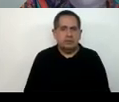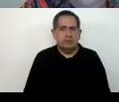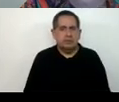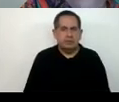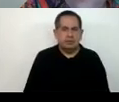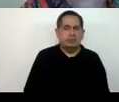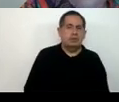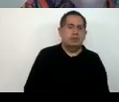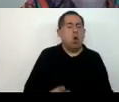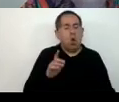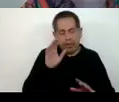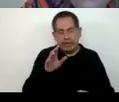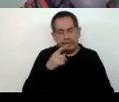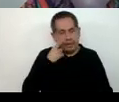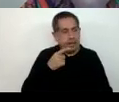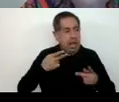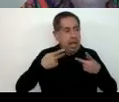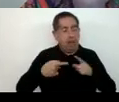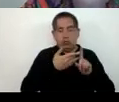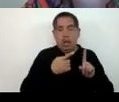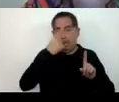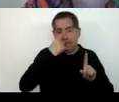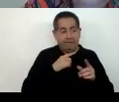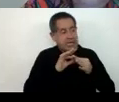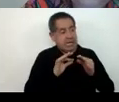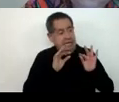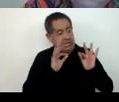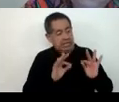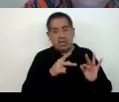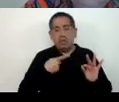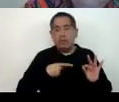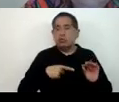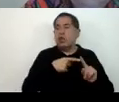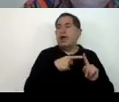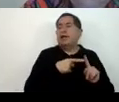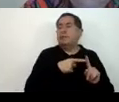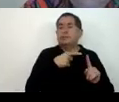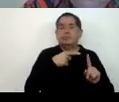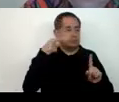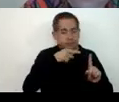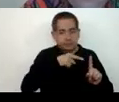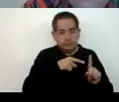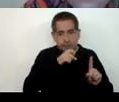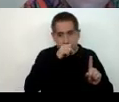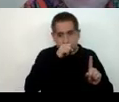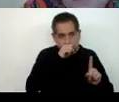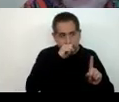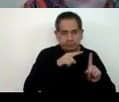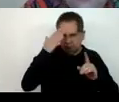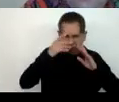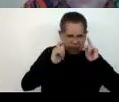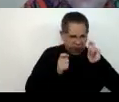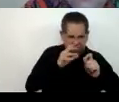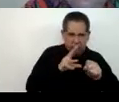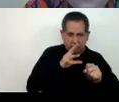el perfil que debería de cumplir una persona que esté plenamente capacitada en